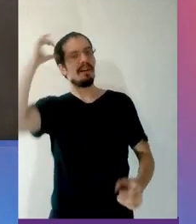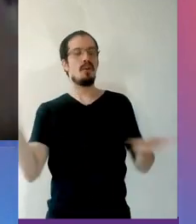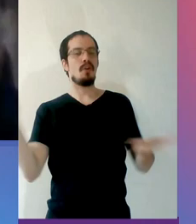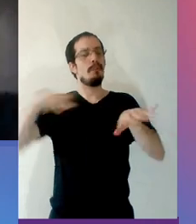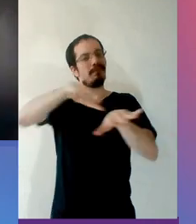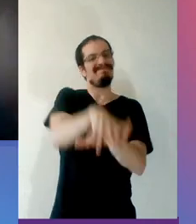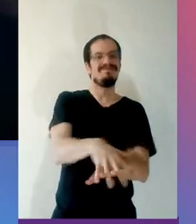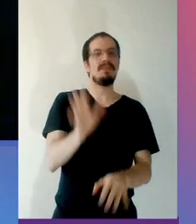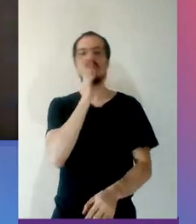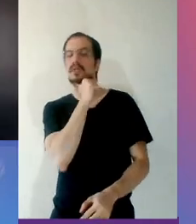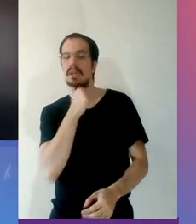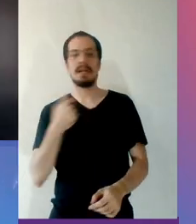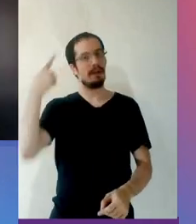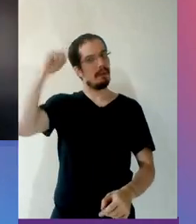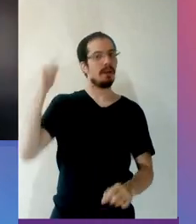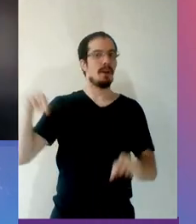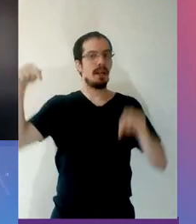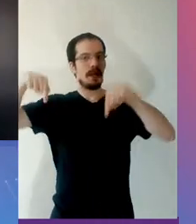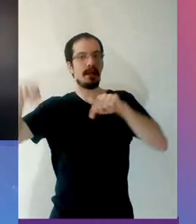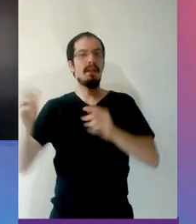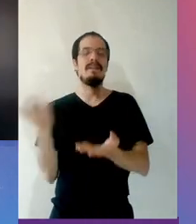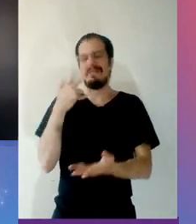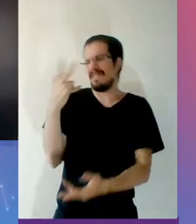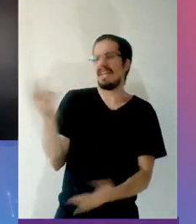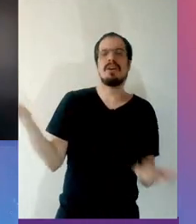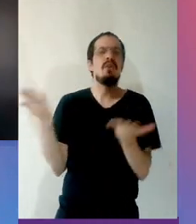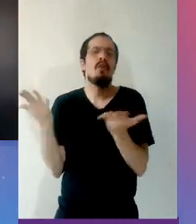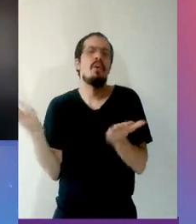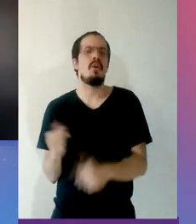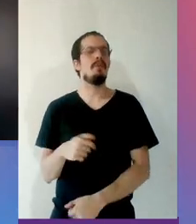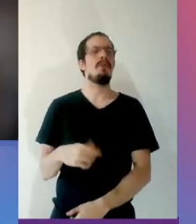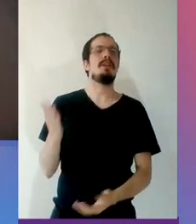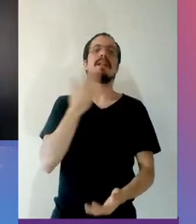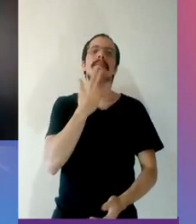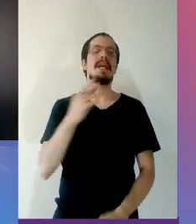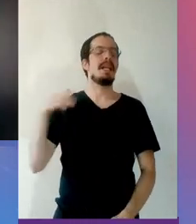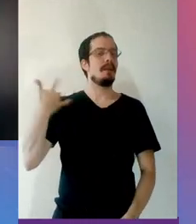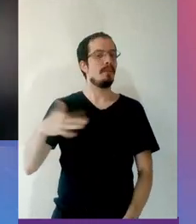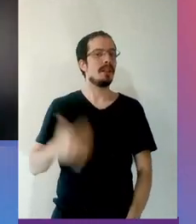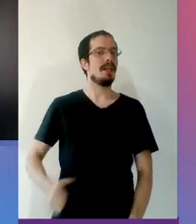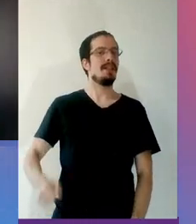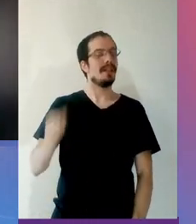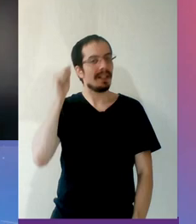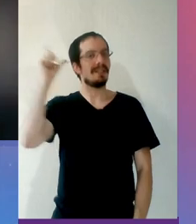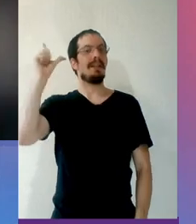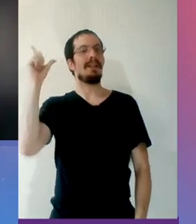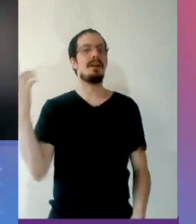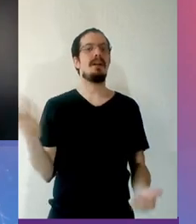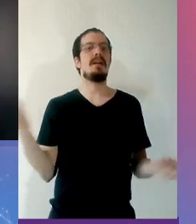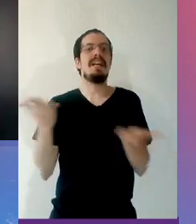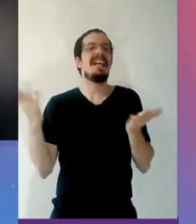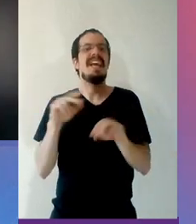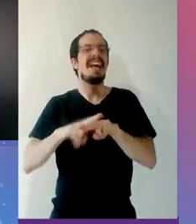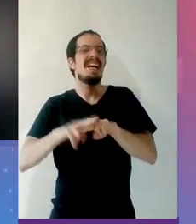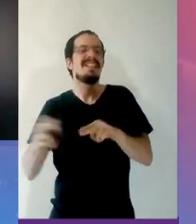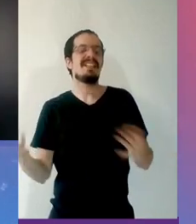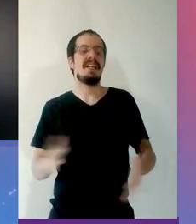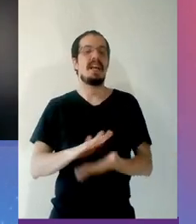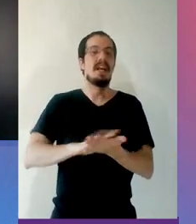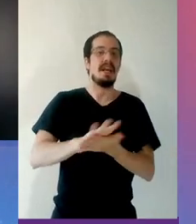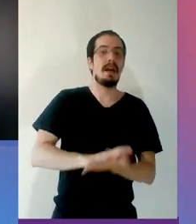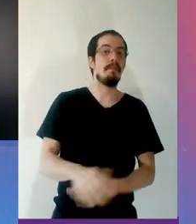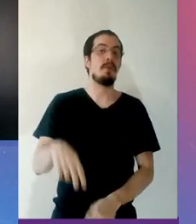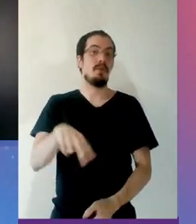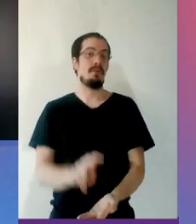por un lado fundamental entender por qué el niño hace qué cosa, qué significa que se quede sentado, cuál es la utilidad de que se